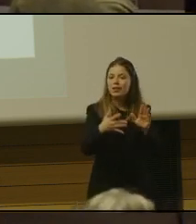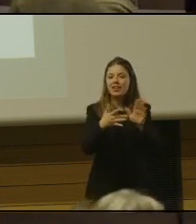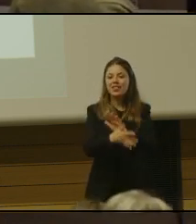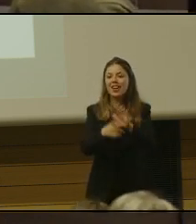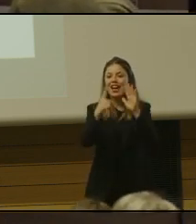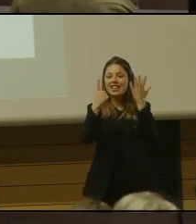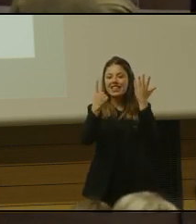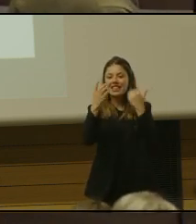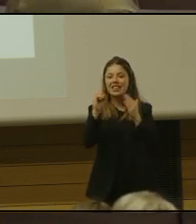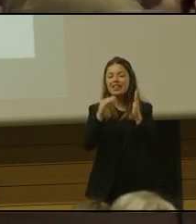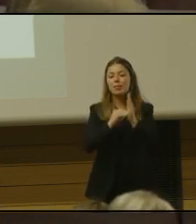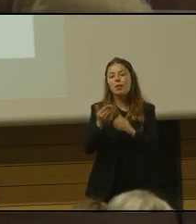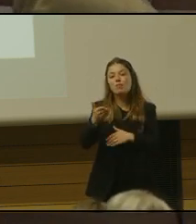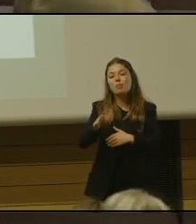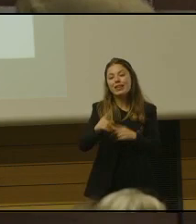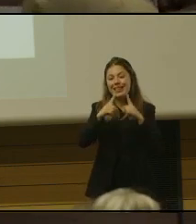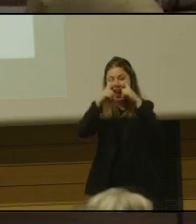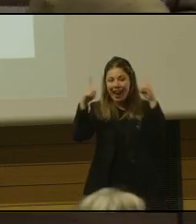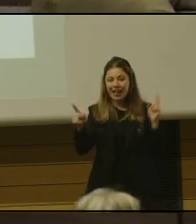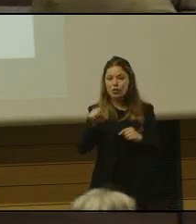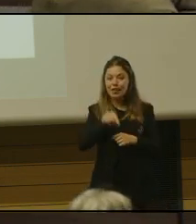al año en este país.